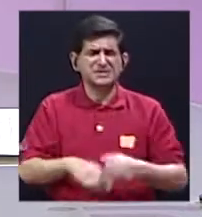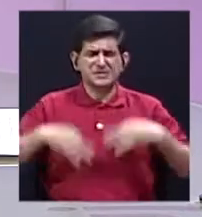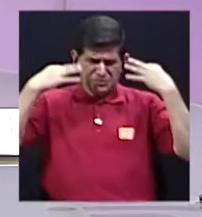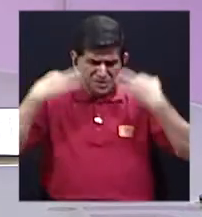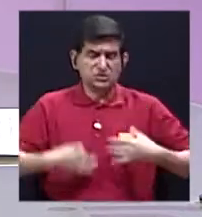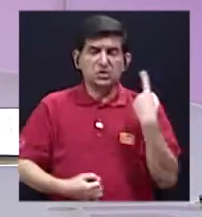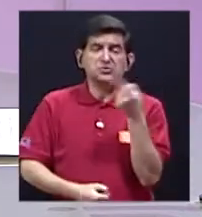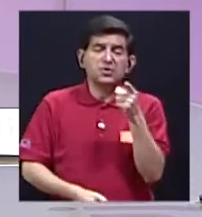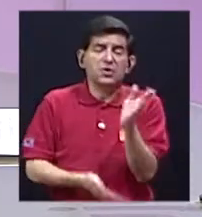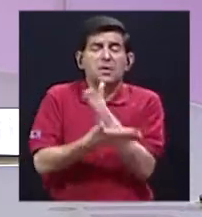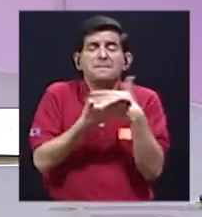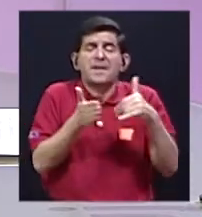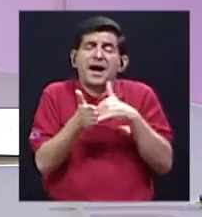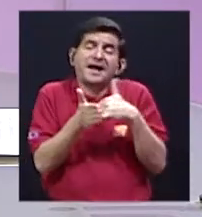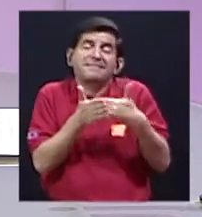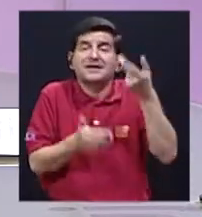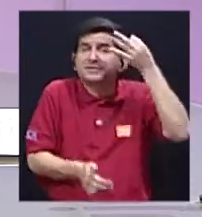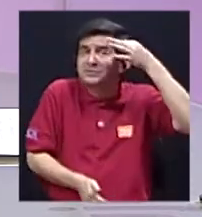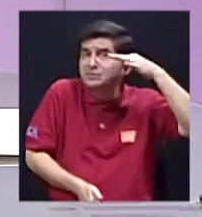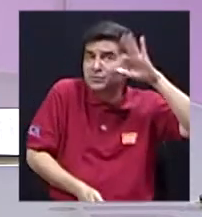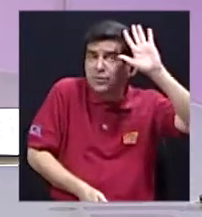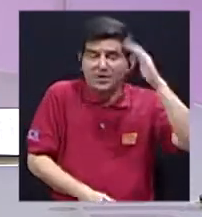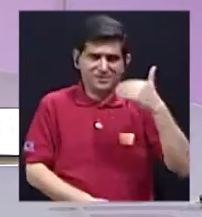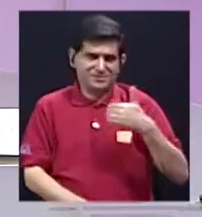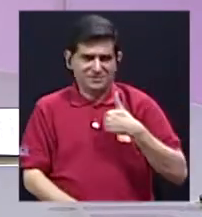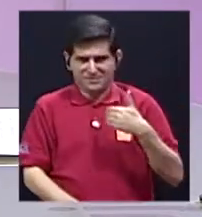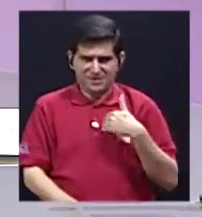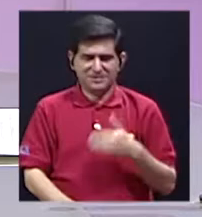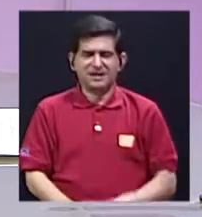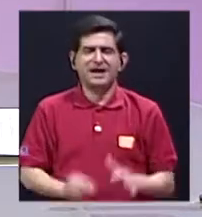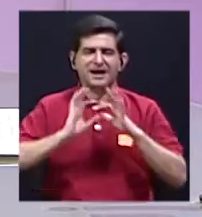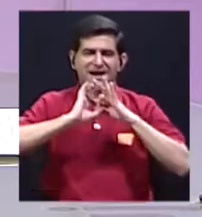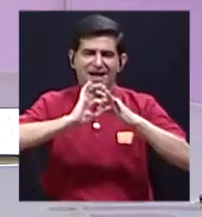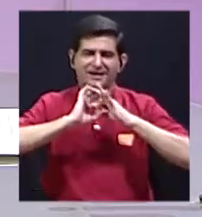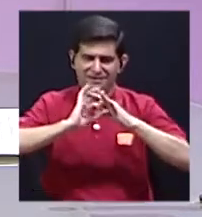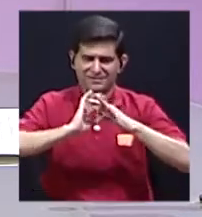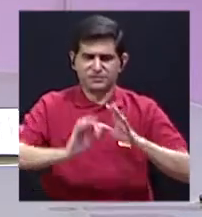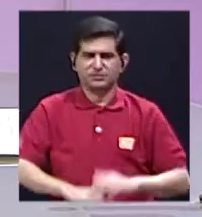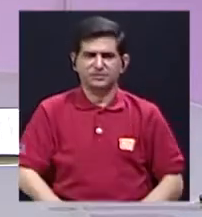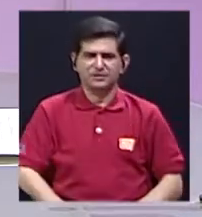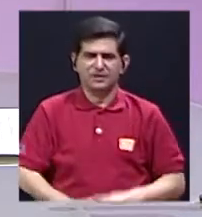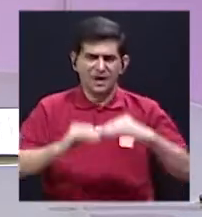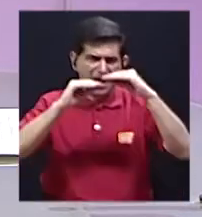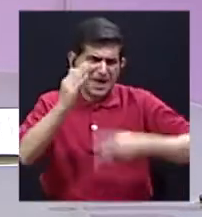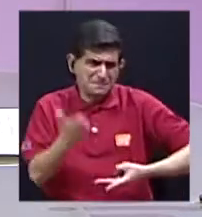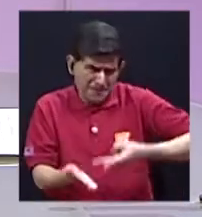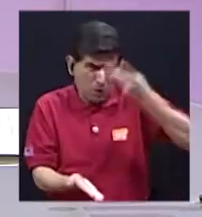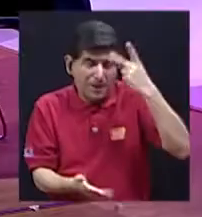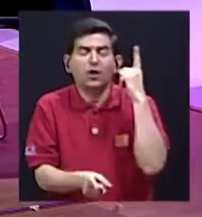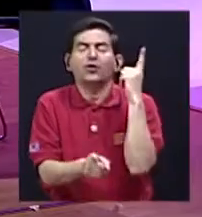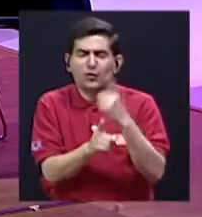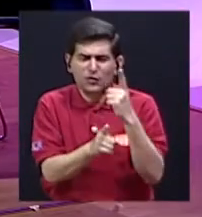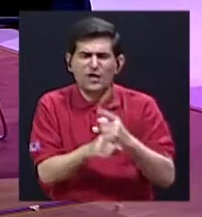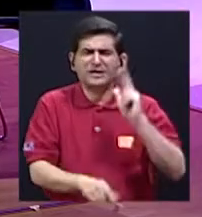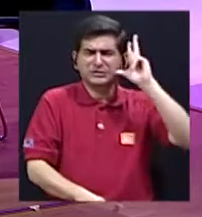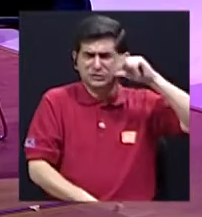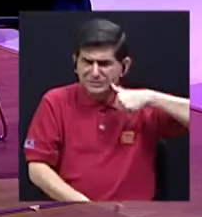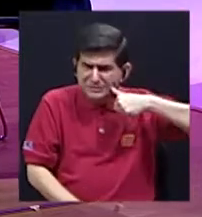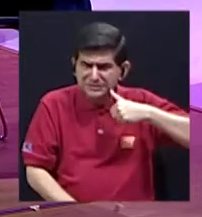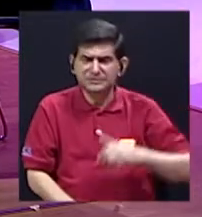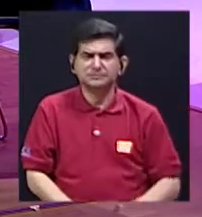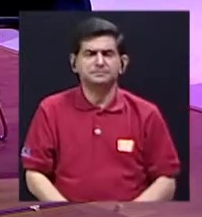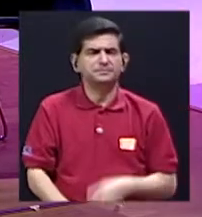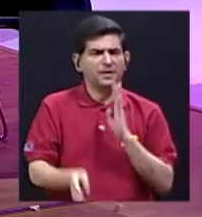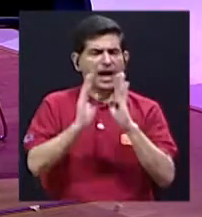porque es la parte más débil supuestamente de una relación una desvalorización del machismo etcétera